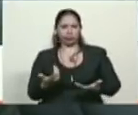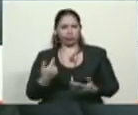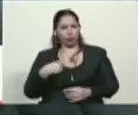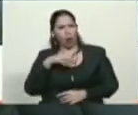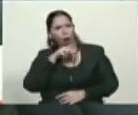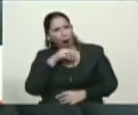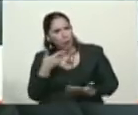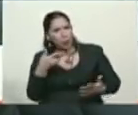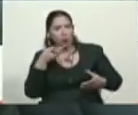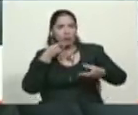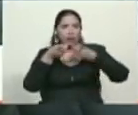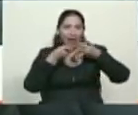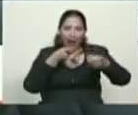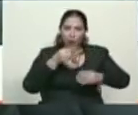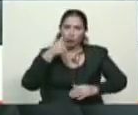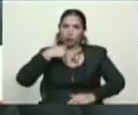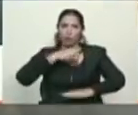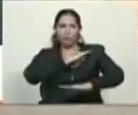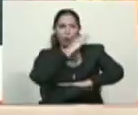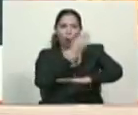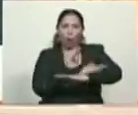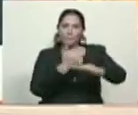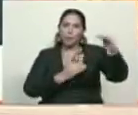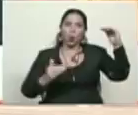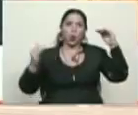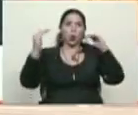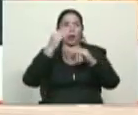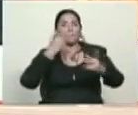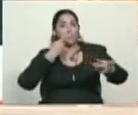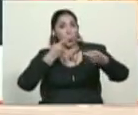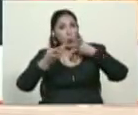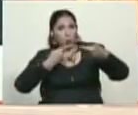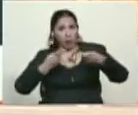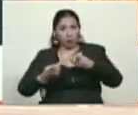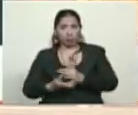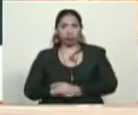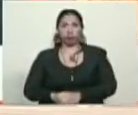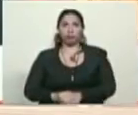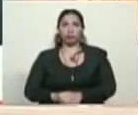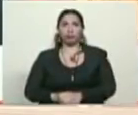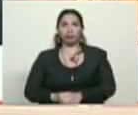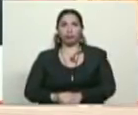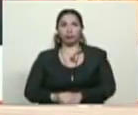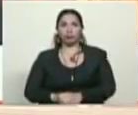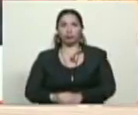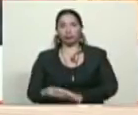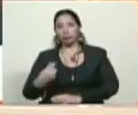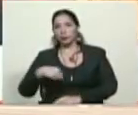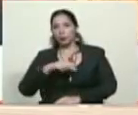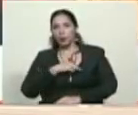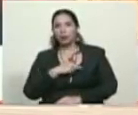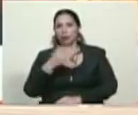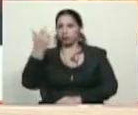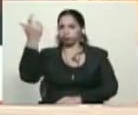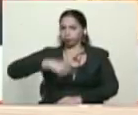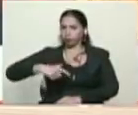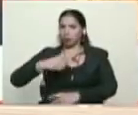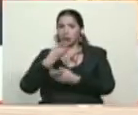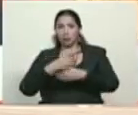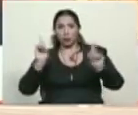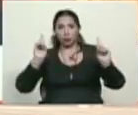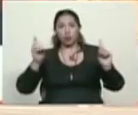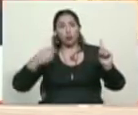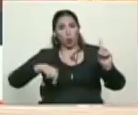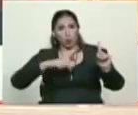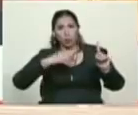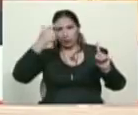de diálogo desde mi fortaleza moral y política, desde nuestras convicciones democráticas. Porque creemos que